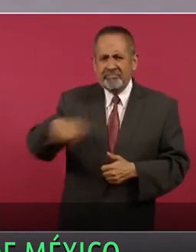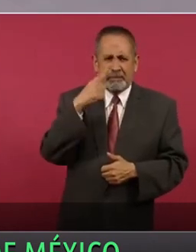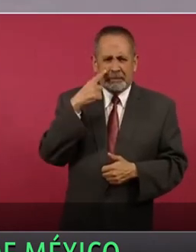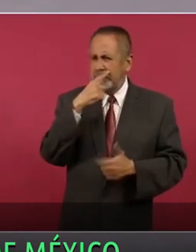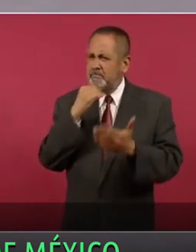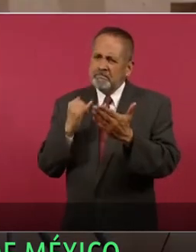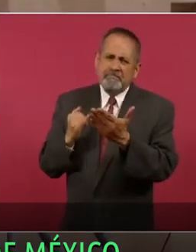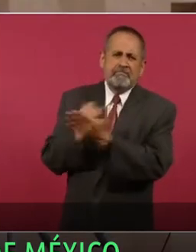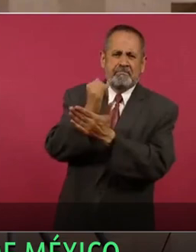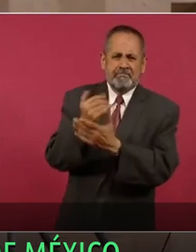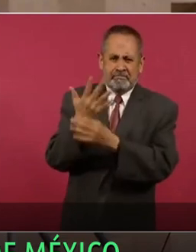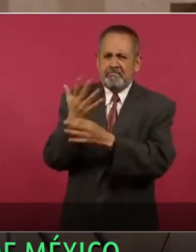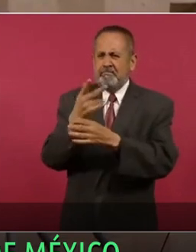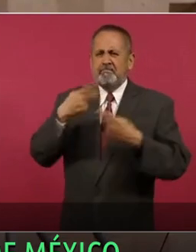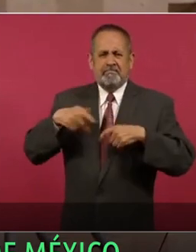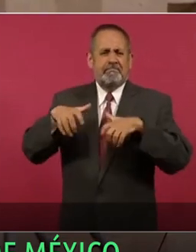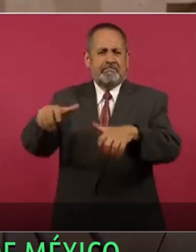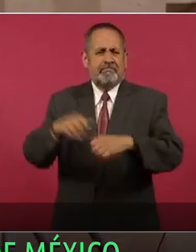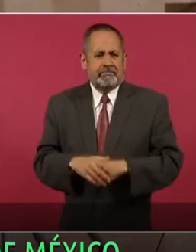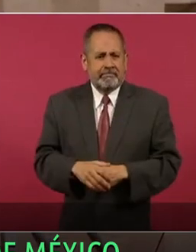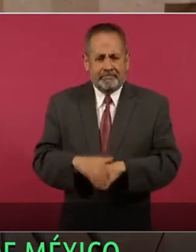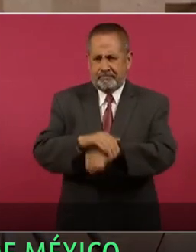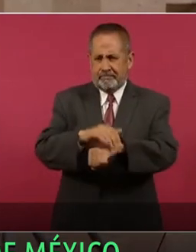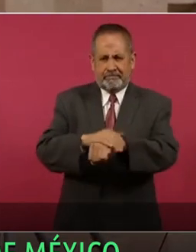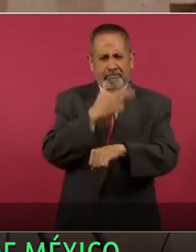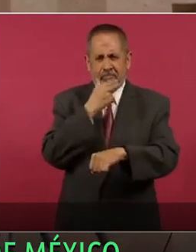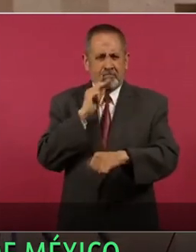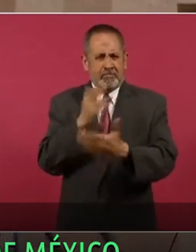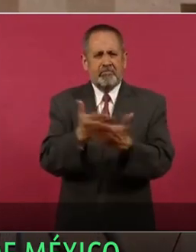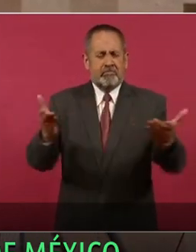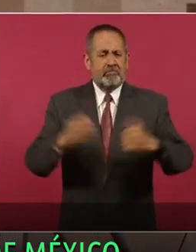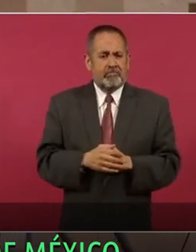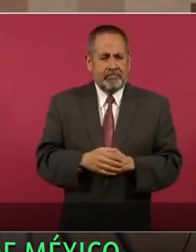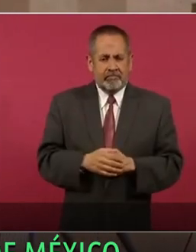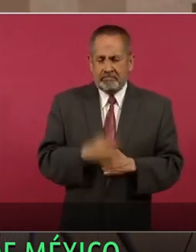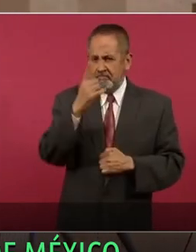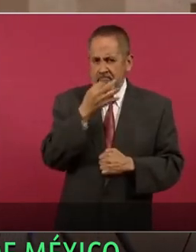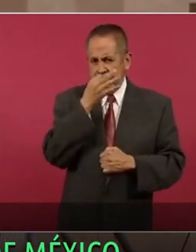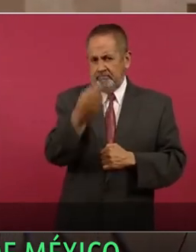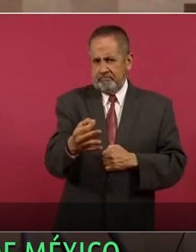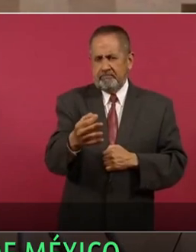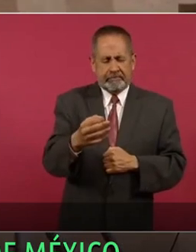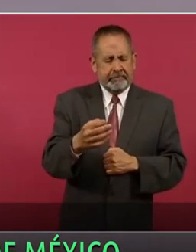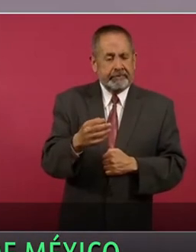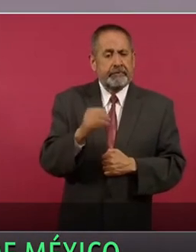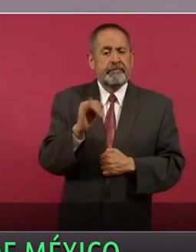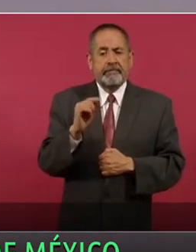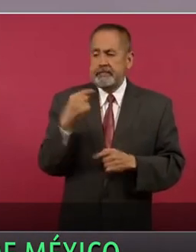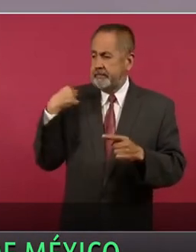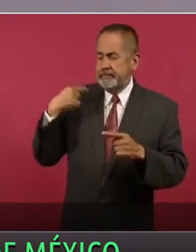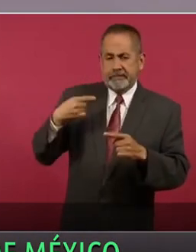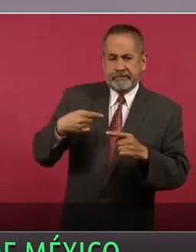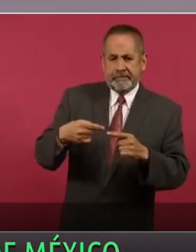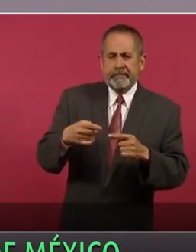democracia amigas amigos no puedo dejar de mencionar que los últimos